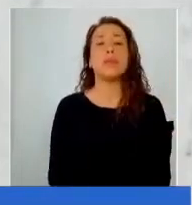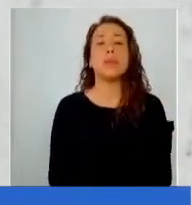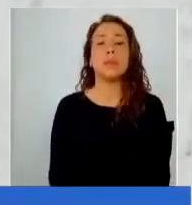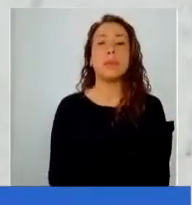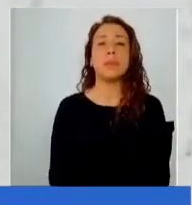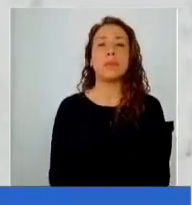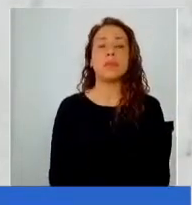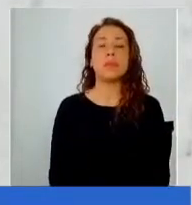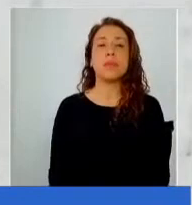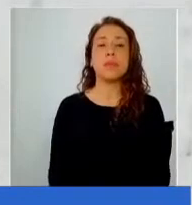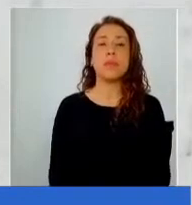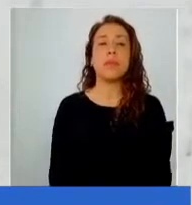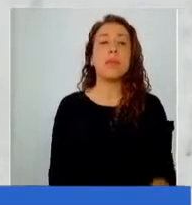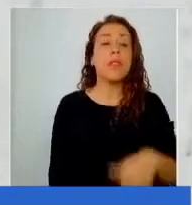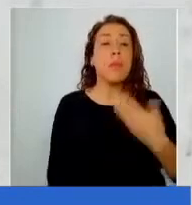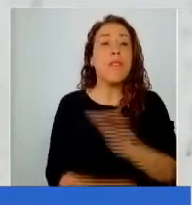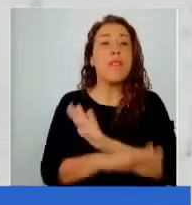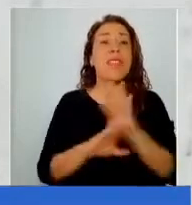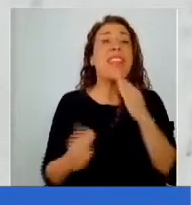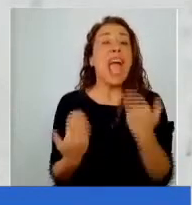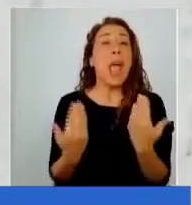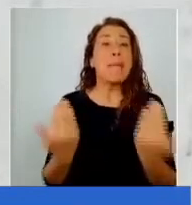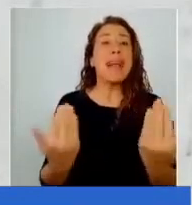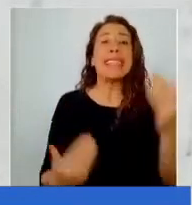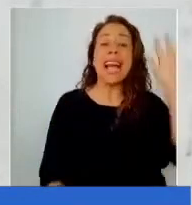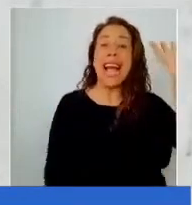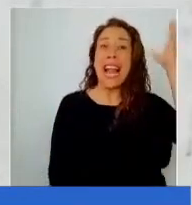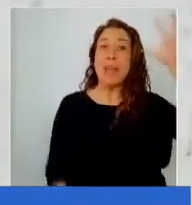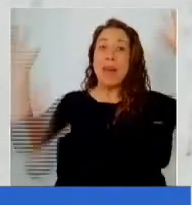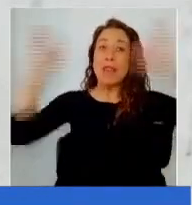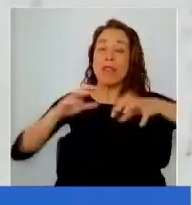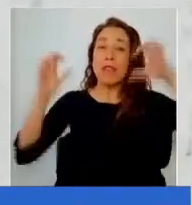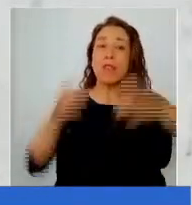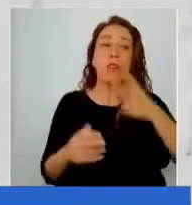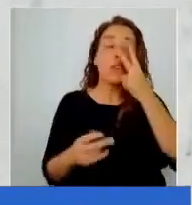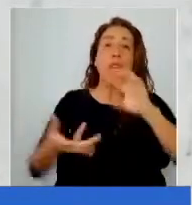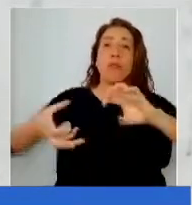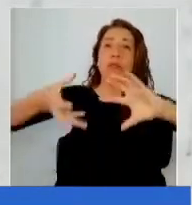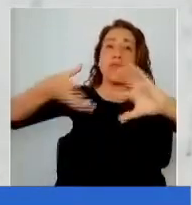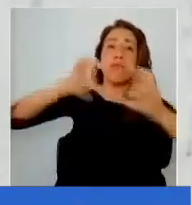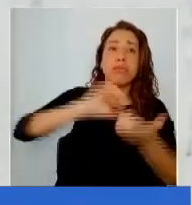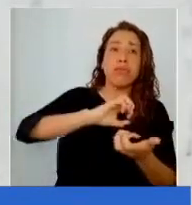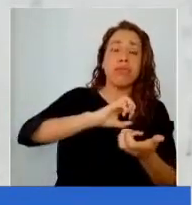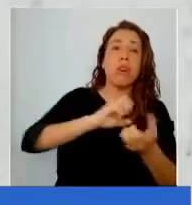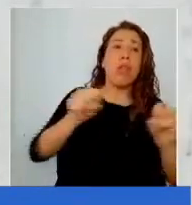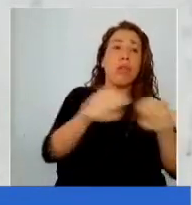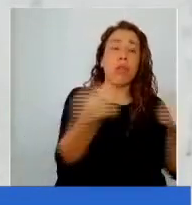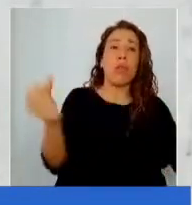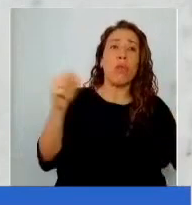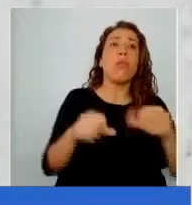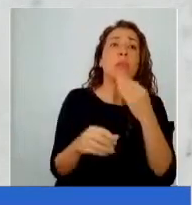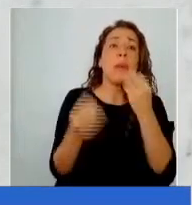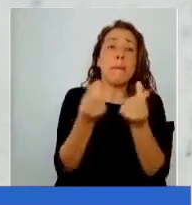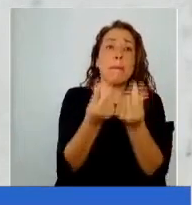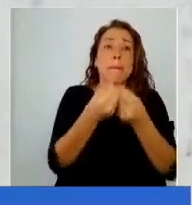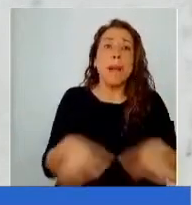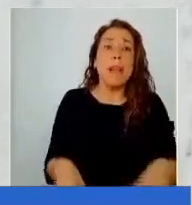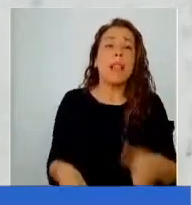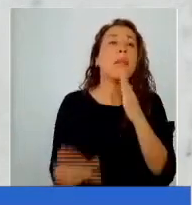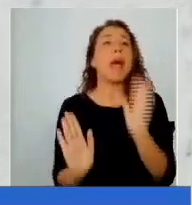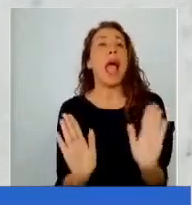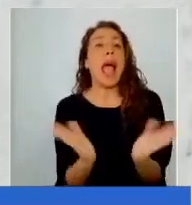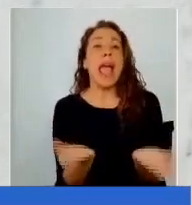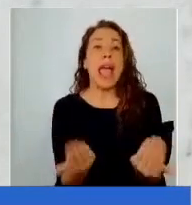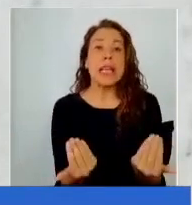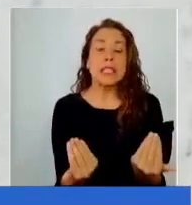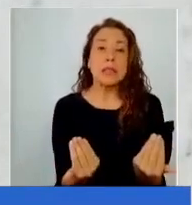la emergencia climática queda la destrucción y las pérdidas pero también la esperanza que con